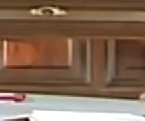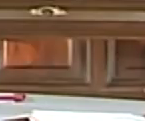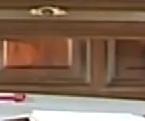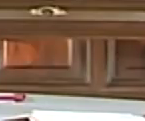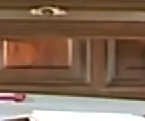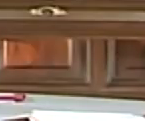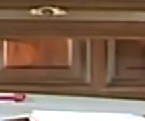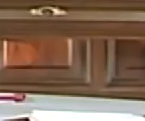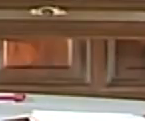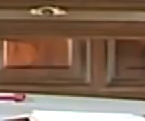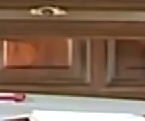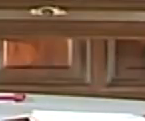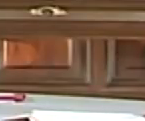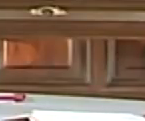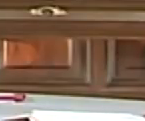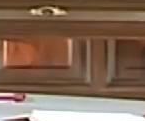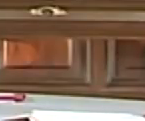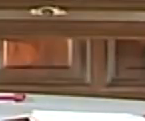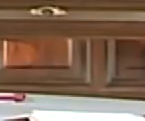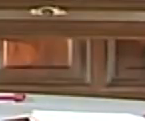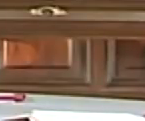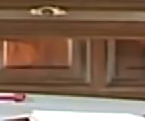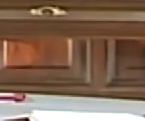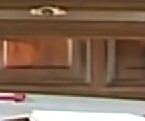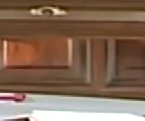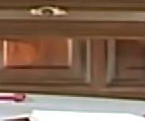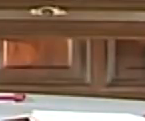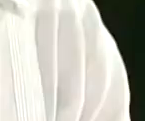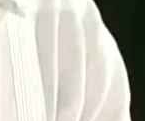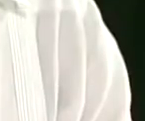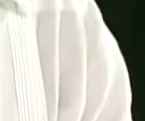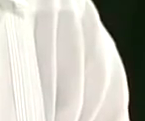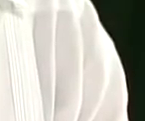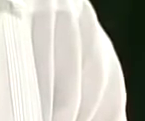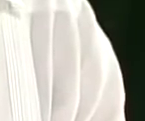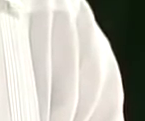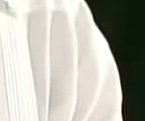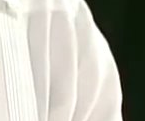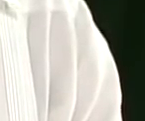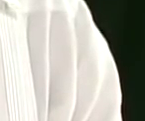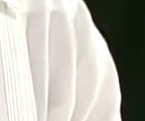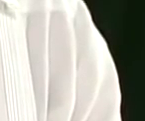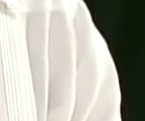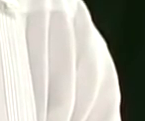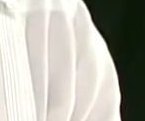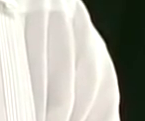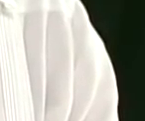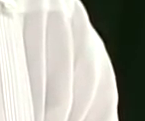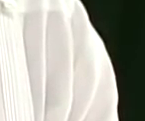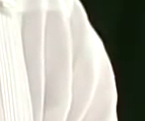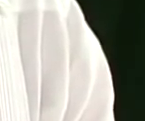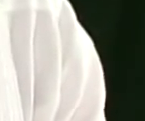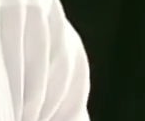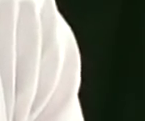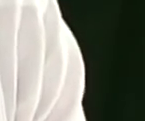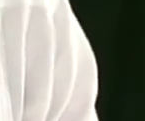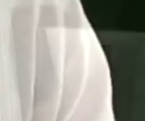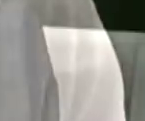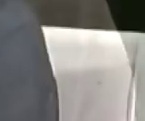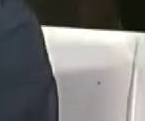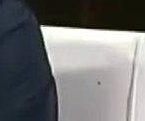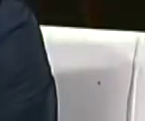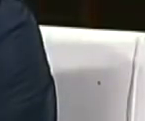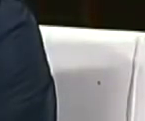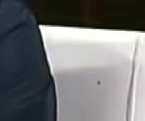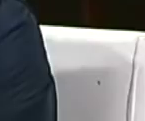mejores para producir. Se ha hecho un milagro que inclusive le digo a Venezuela, ya estamos empezando a producir trigo en